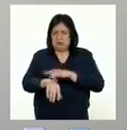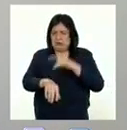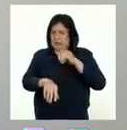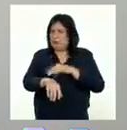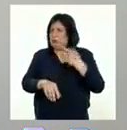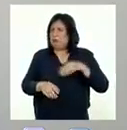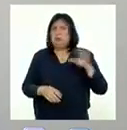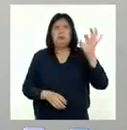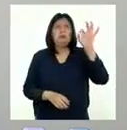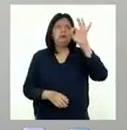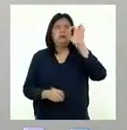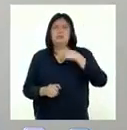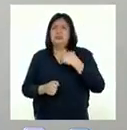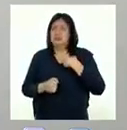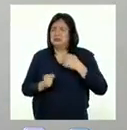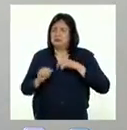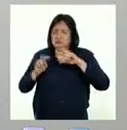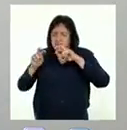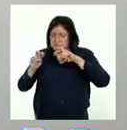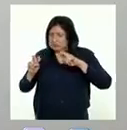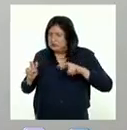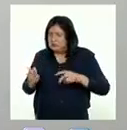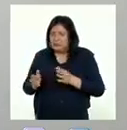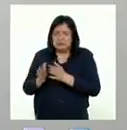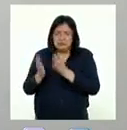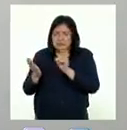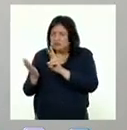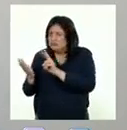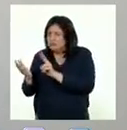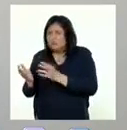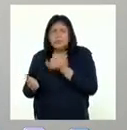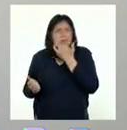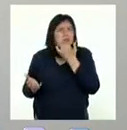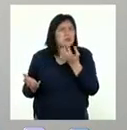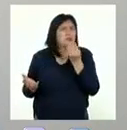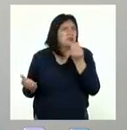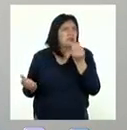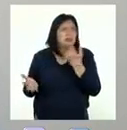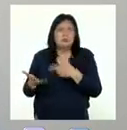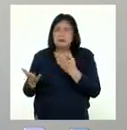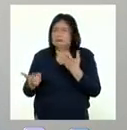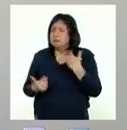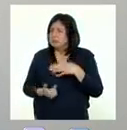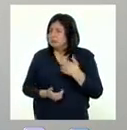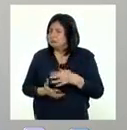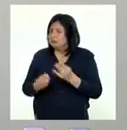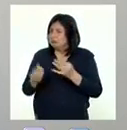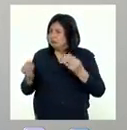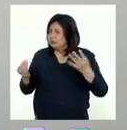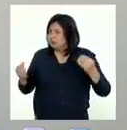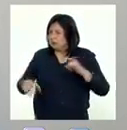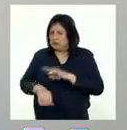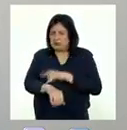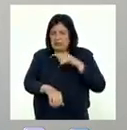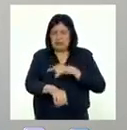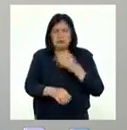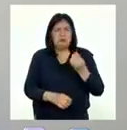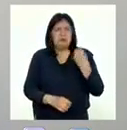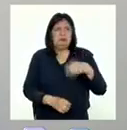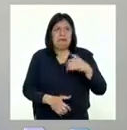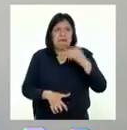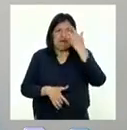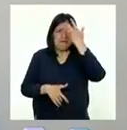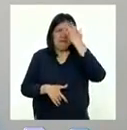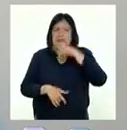e insectos. Así que me puse a averiguar por qué sucede esto y por qué aparecen tantos zancudos que